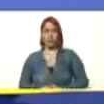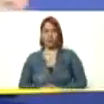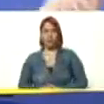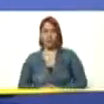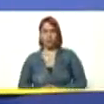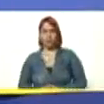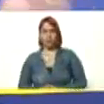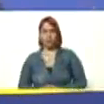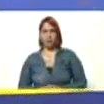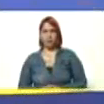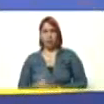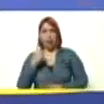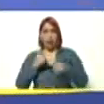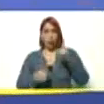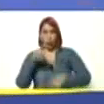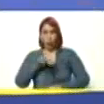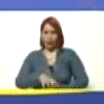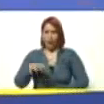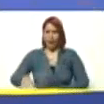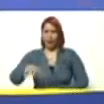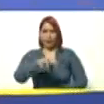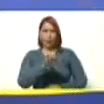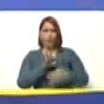En unos estados funcionó mejor que en otros.